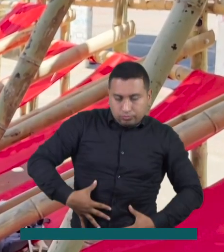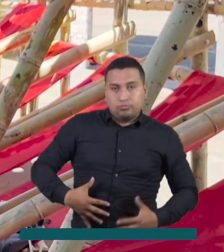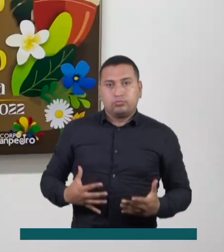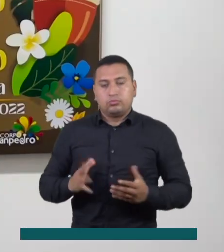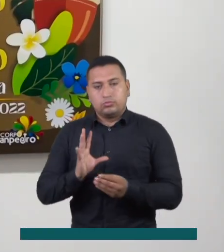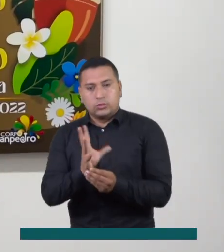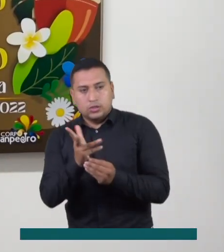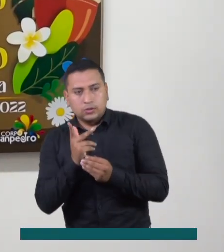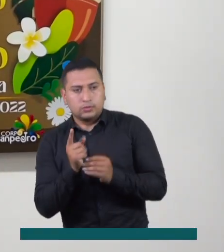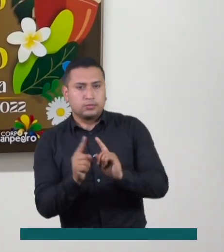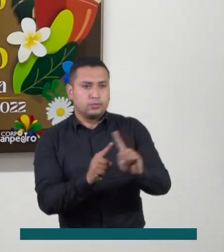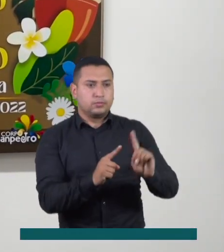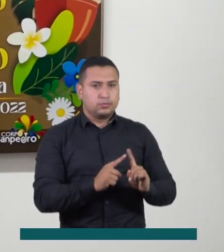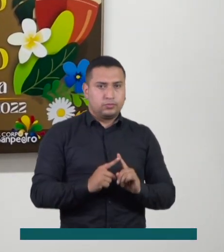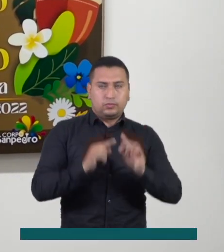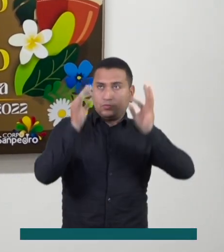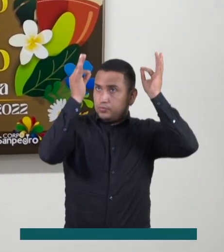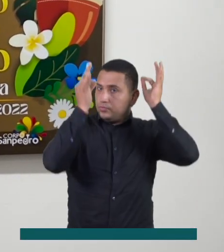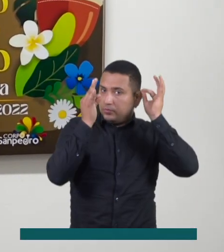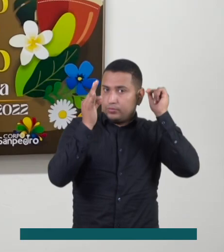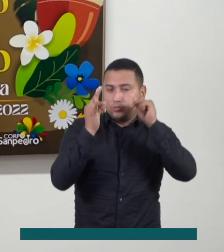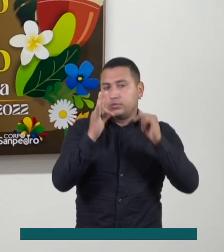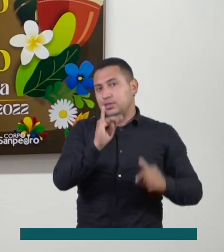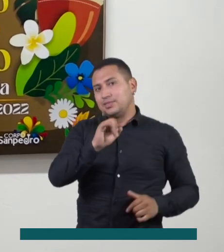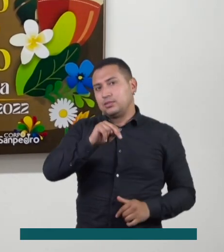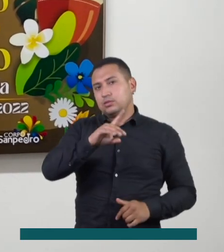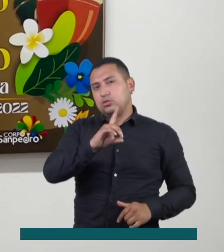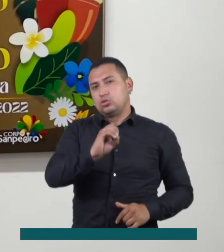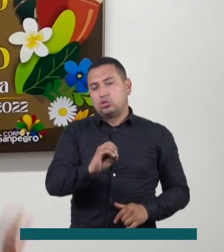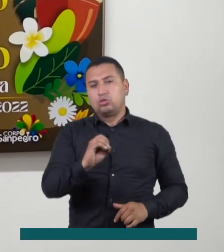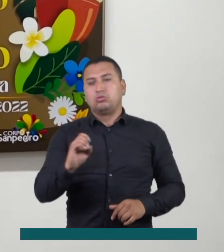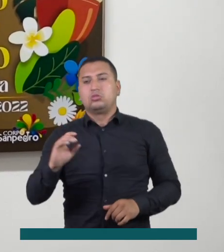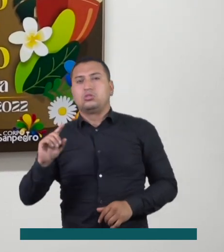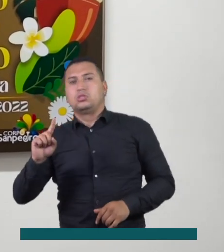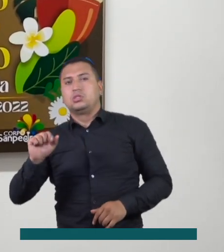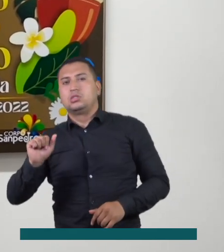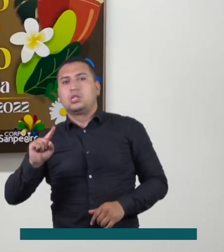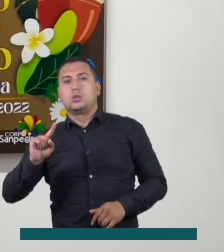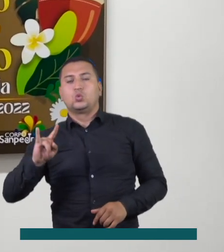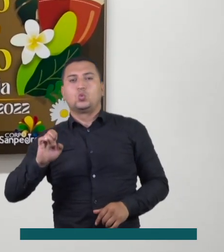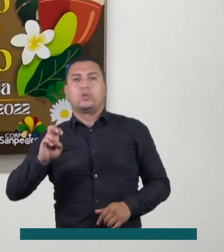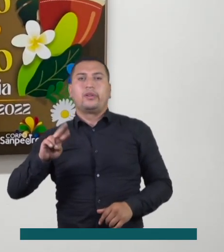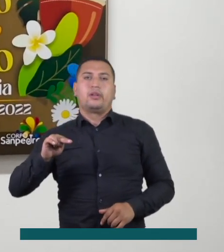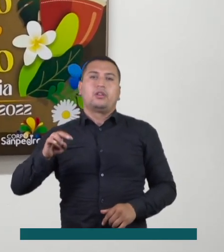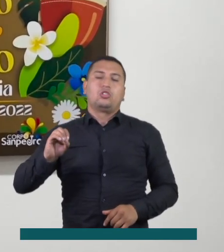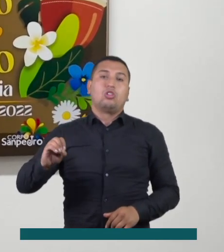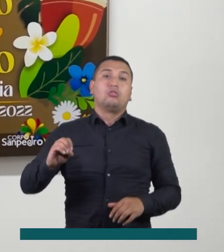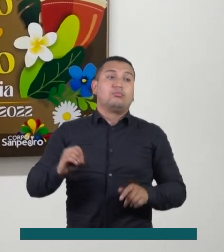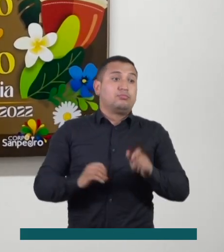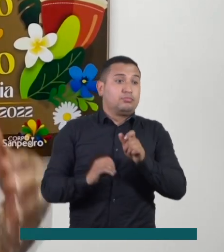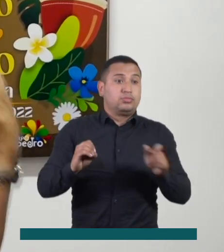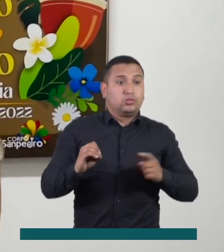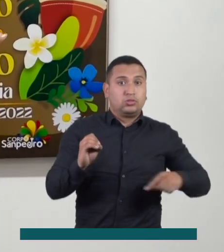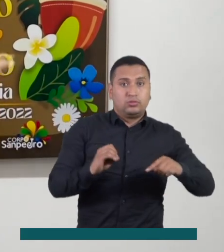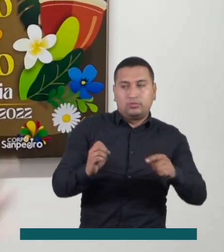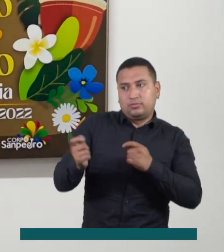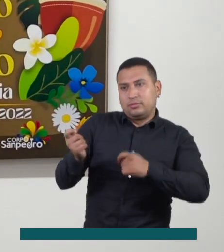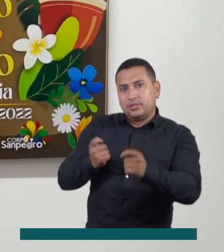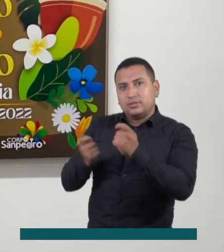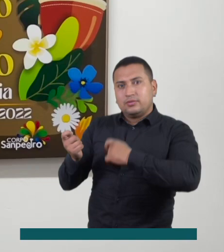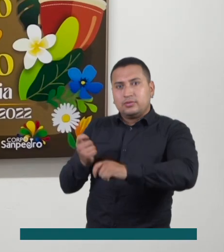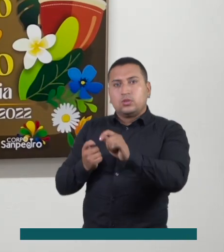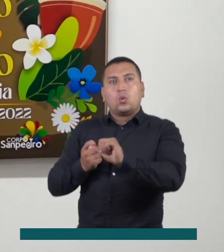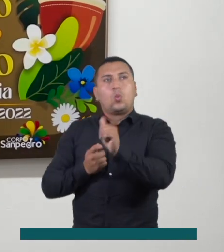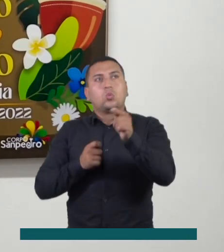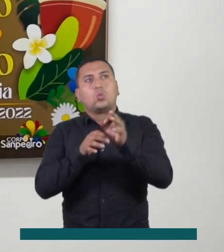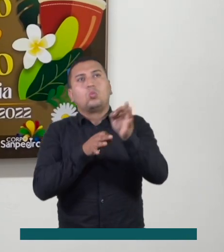suaseño. Aquel vendedor informal que vende dulcecitos, que vende sombreros, que vienen de otros